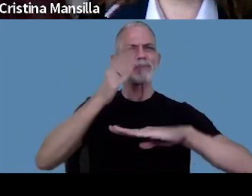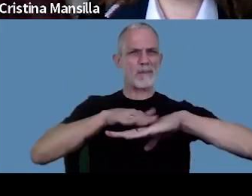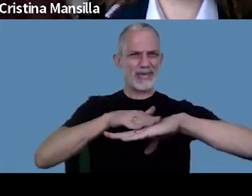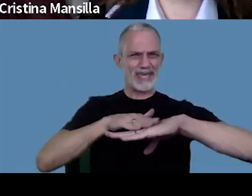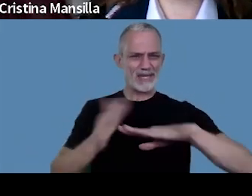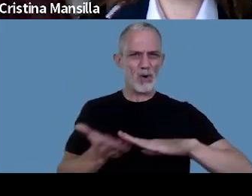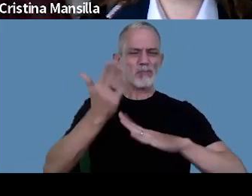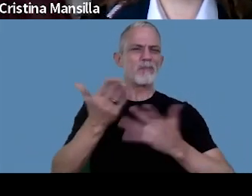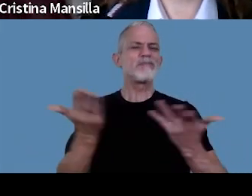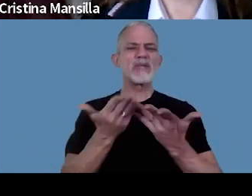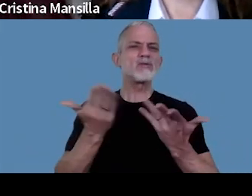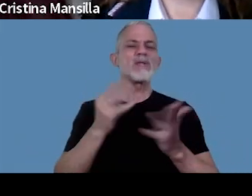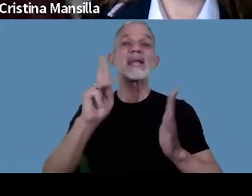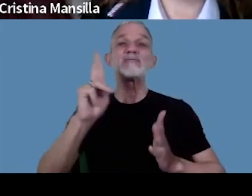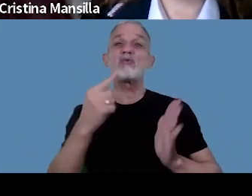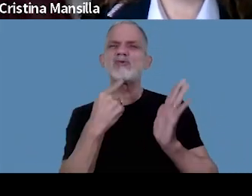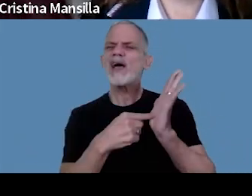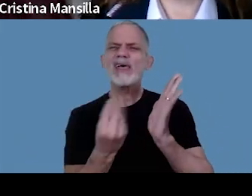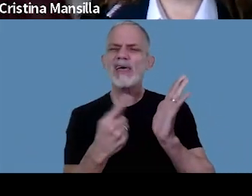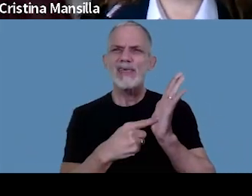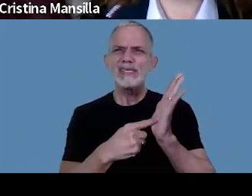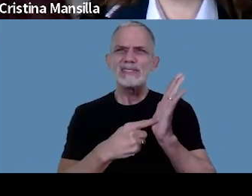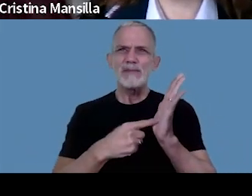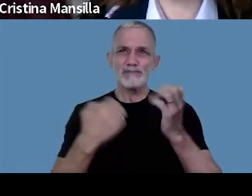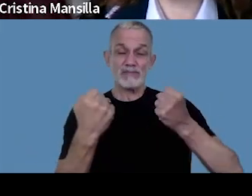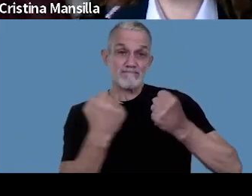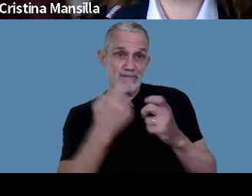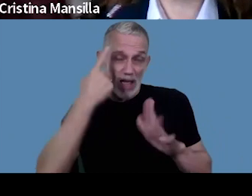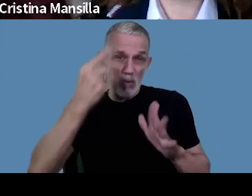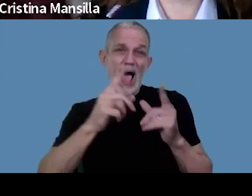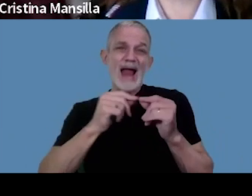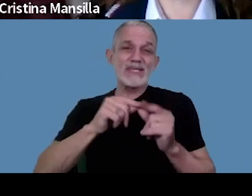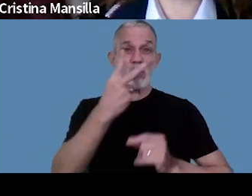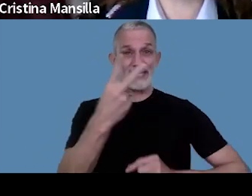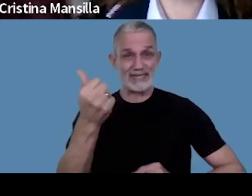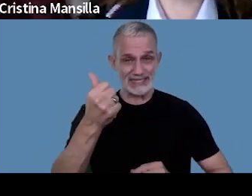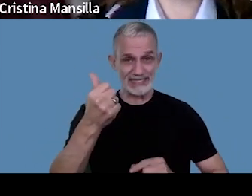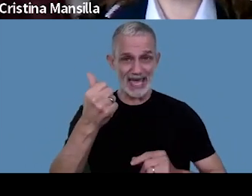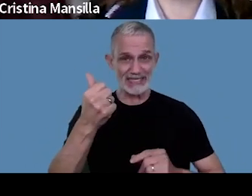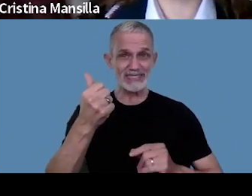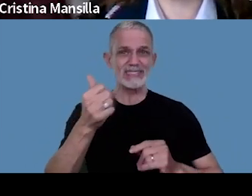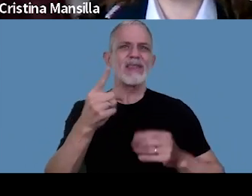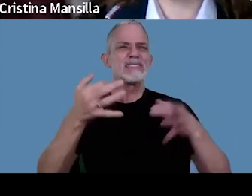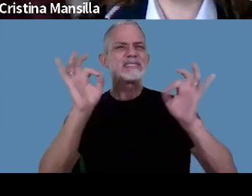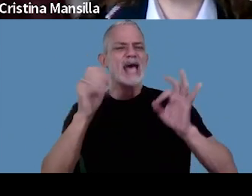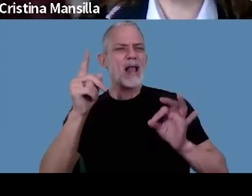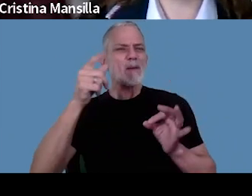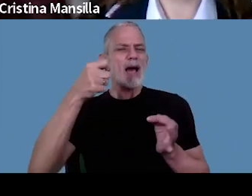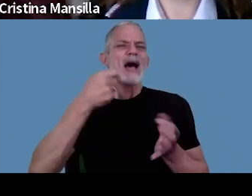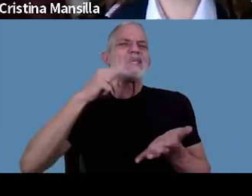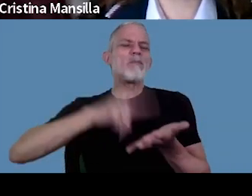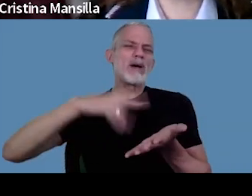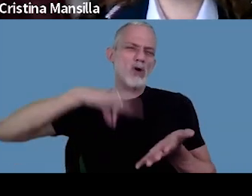la resolución dice que, de acuerdo al artículo 26, el artículo de exenciones en impuesto a las